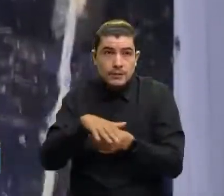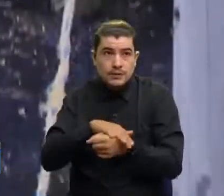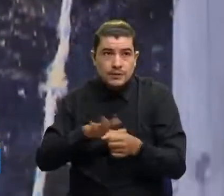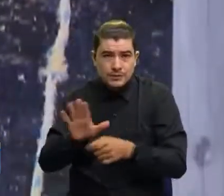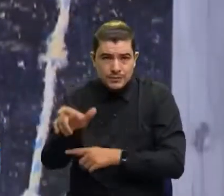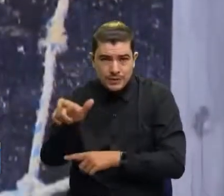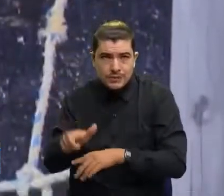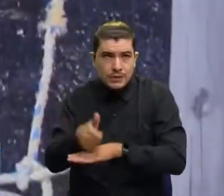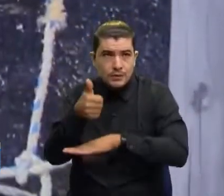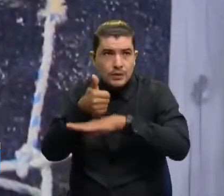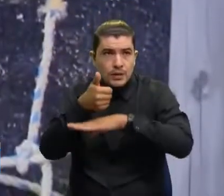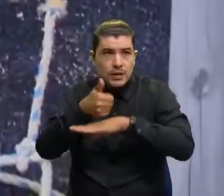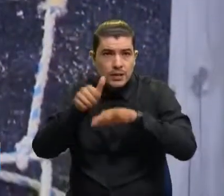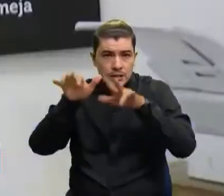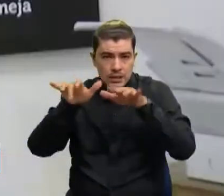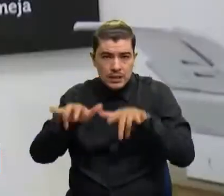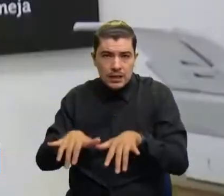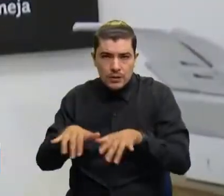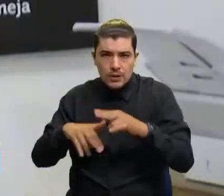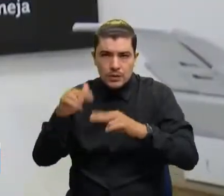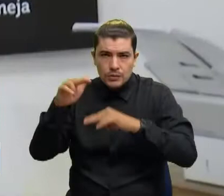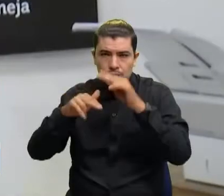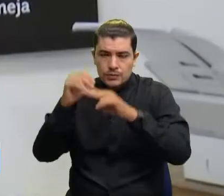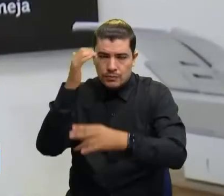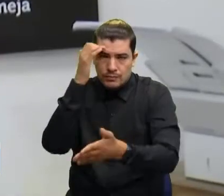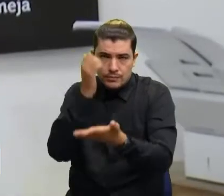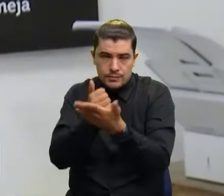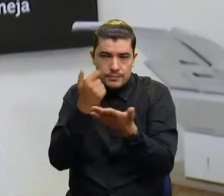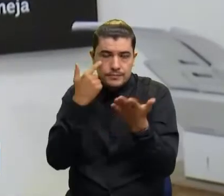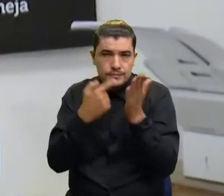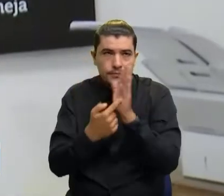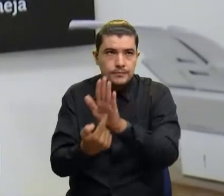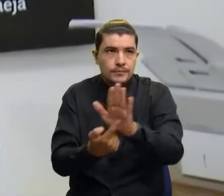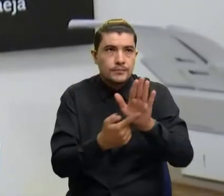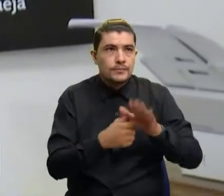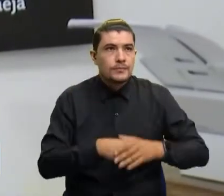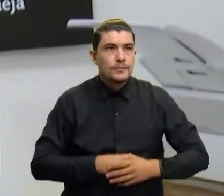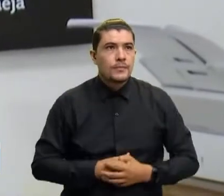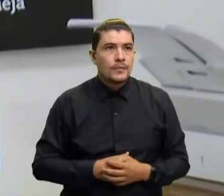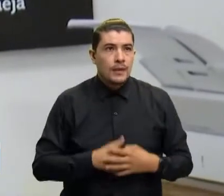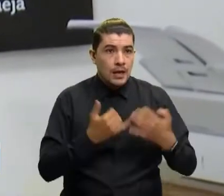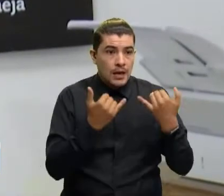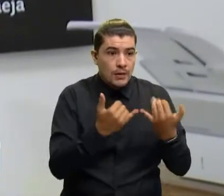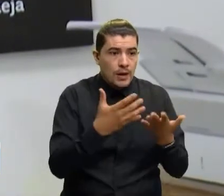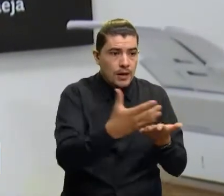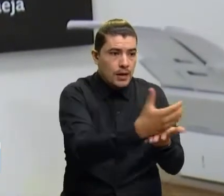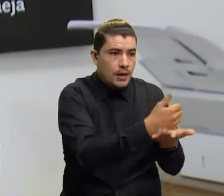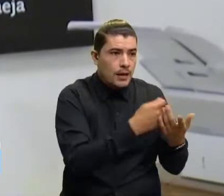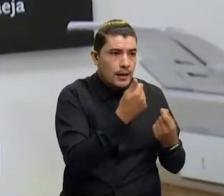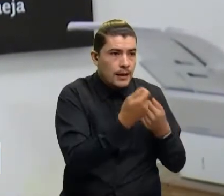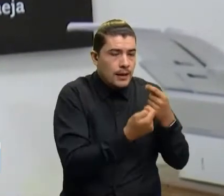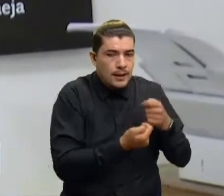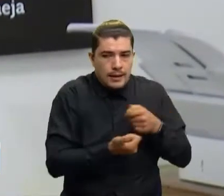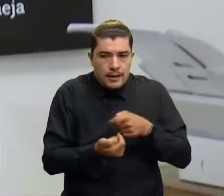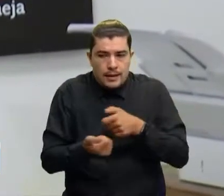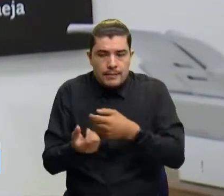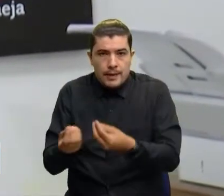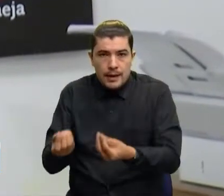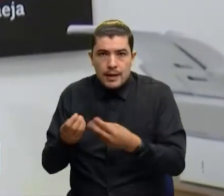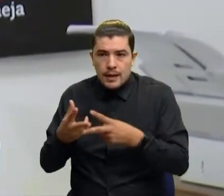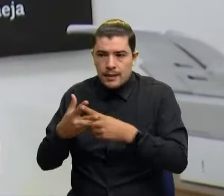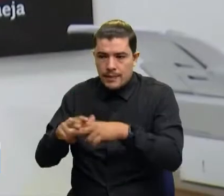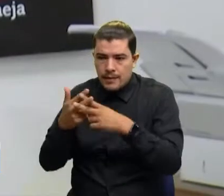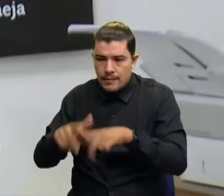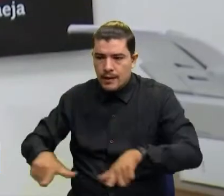de Infraestructura se refirió. Estamos tramitando unos recursos para hacer mantenimiento a todas estas